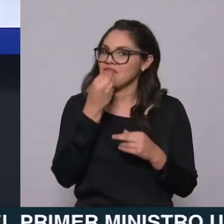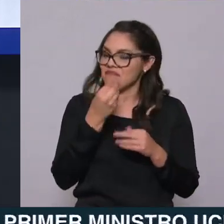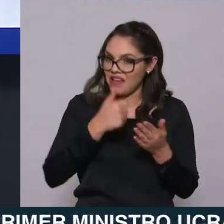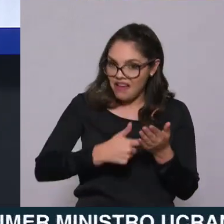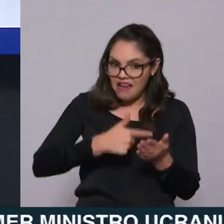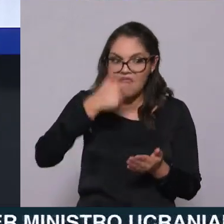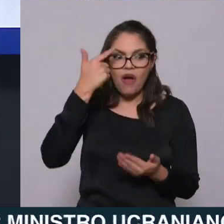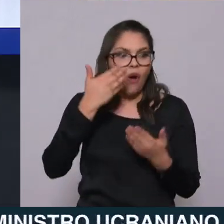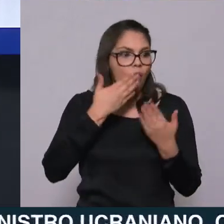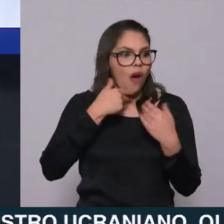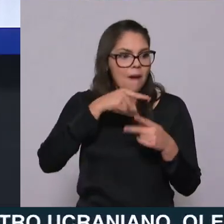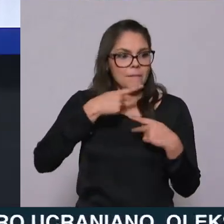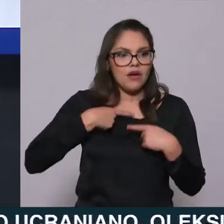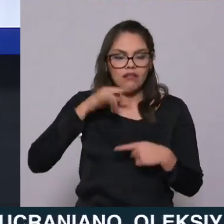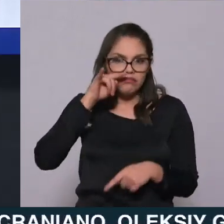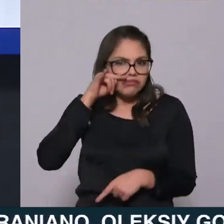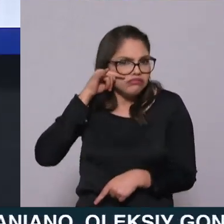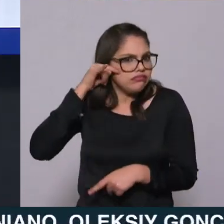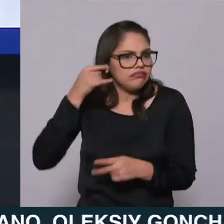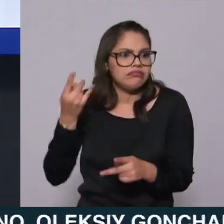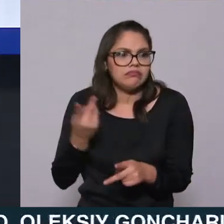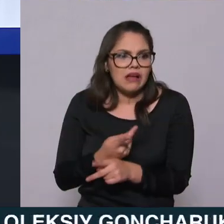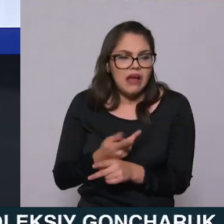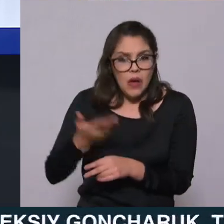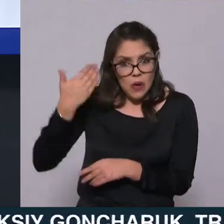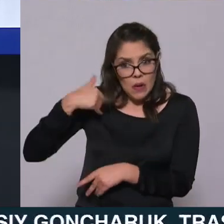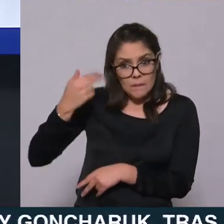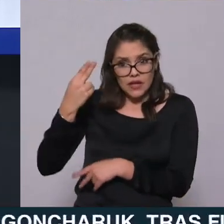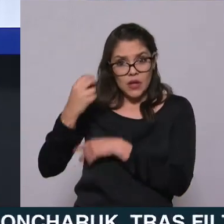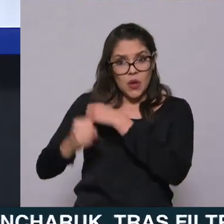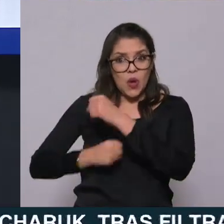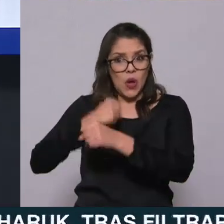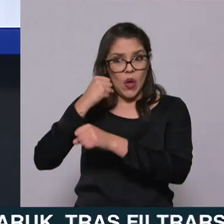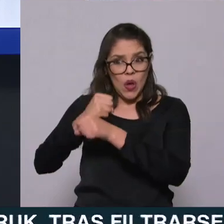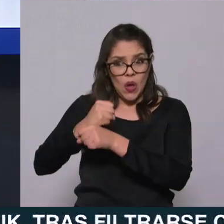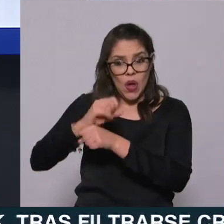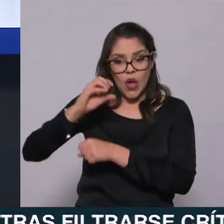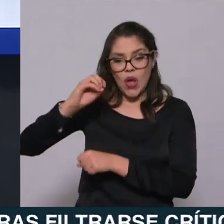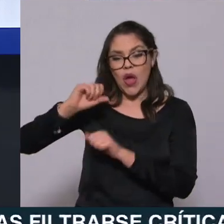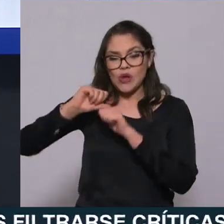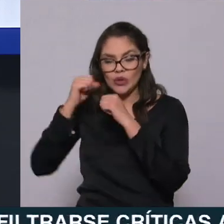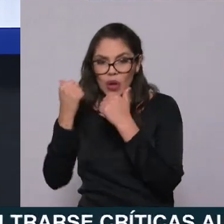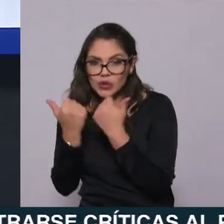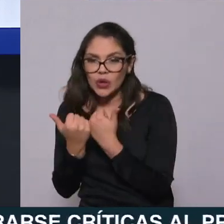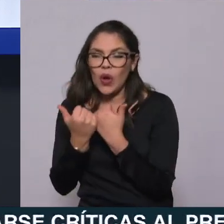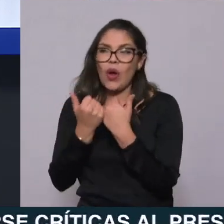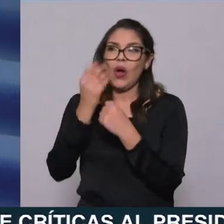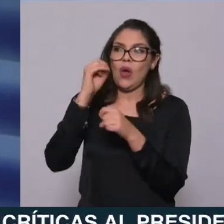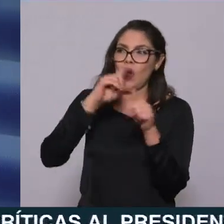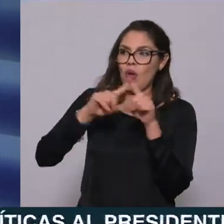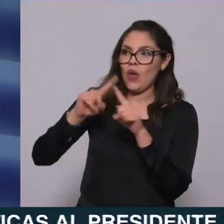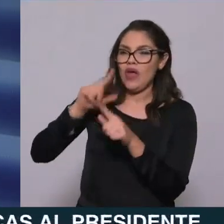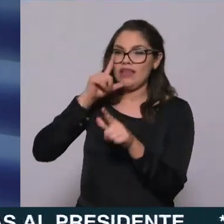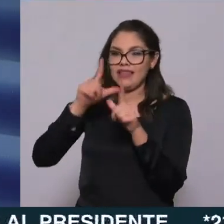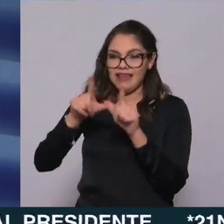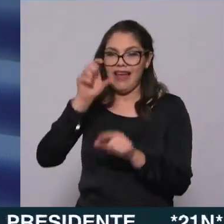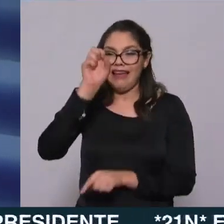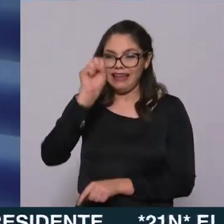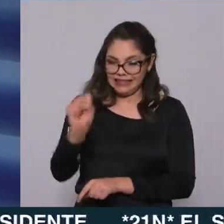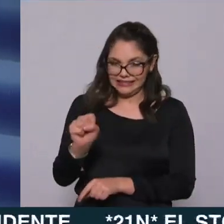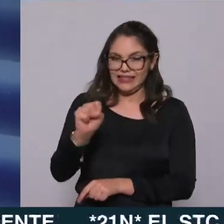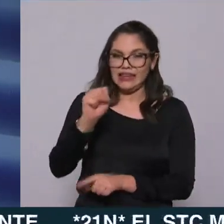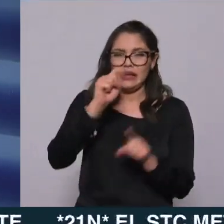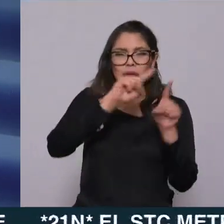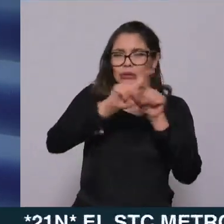comunidad LGBT. Desde hace más de 25 años, ONGs, Letra S ha hecho un trabajo muy importante